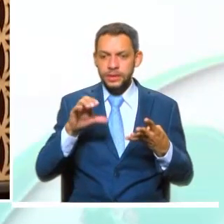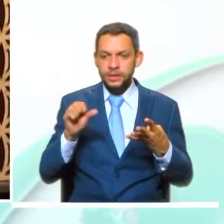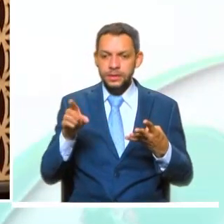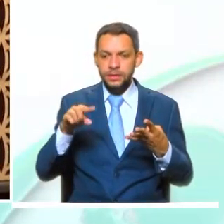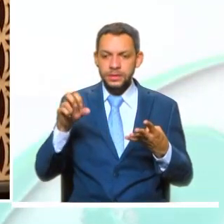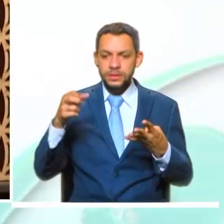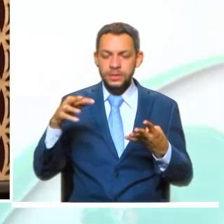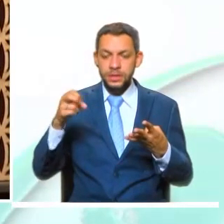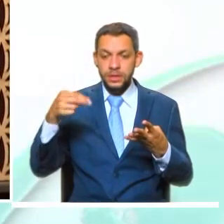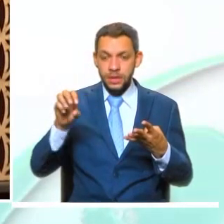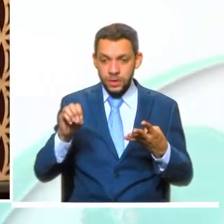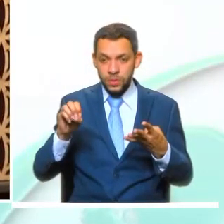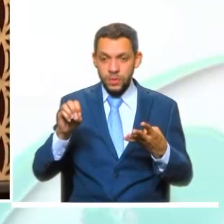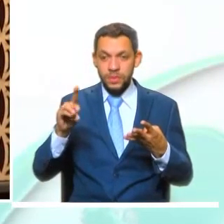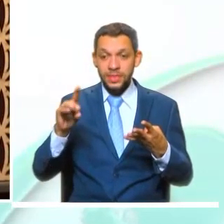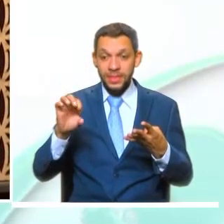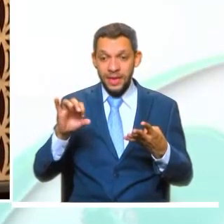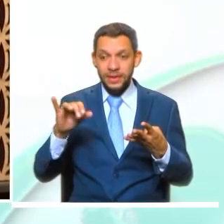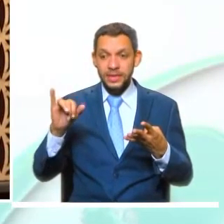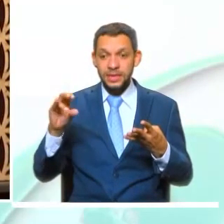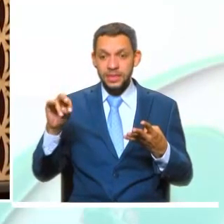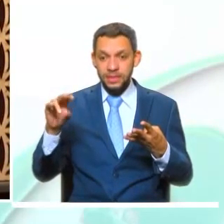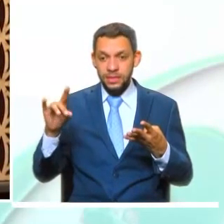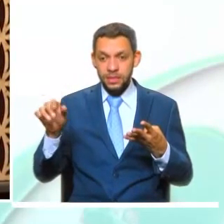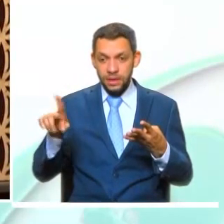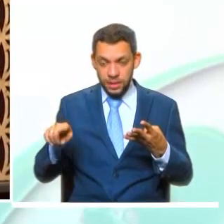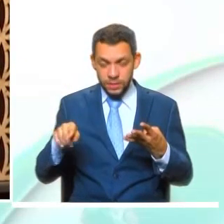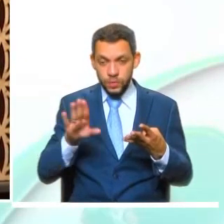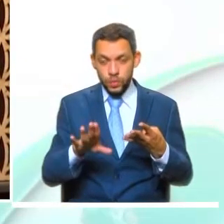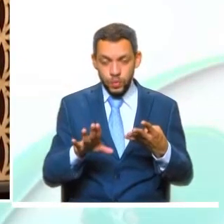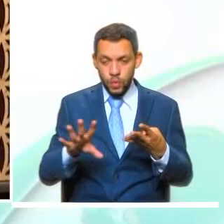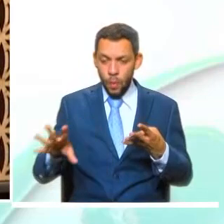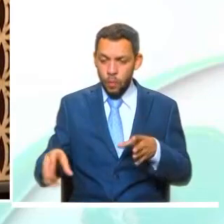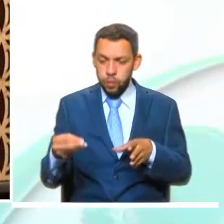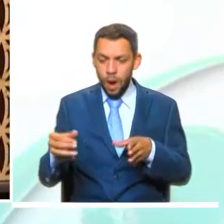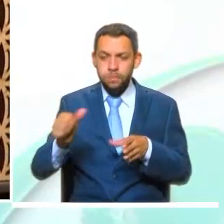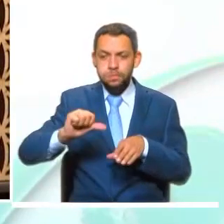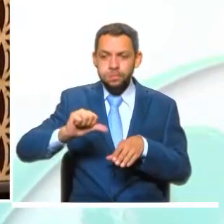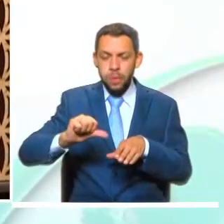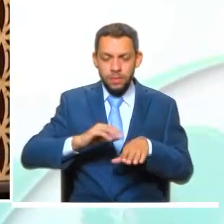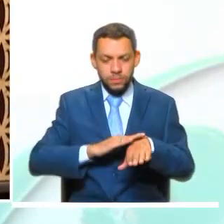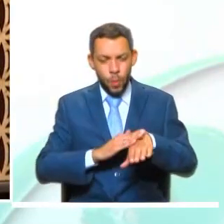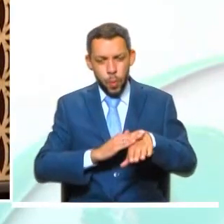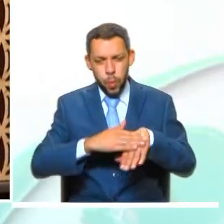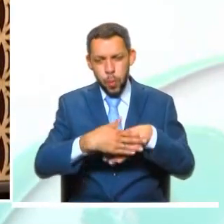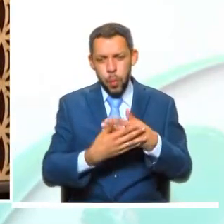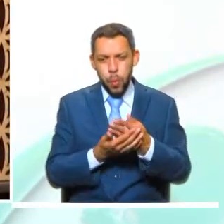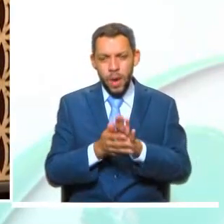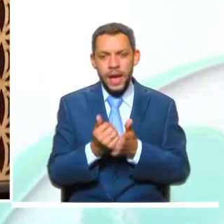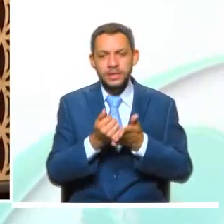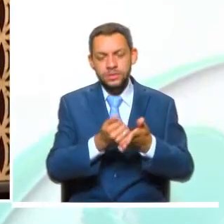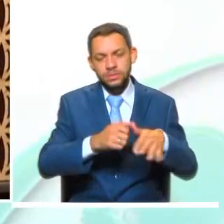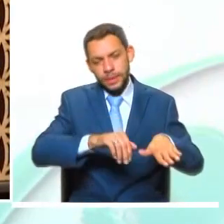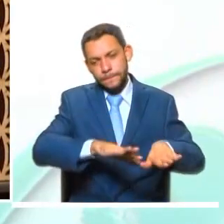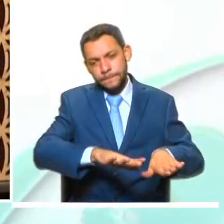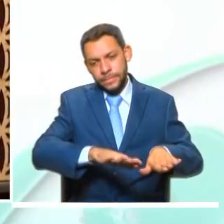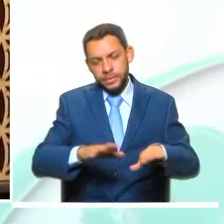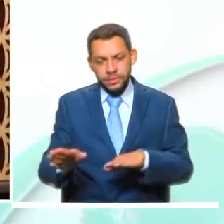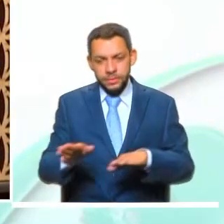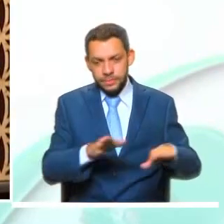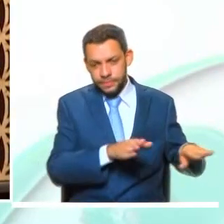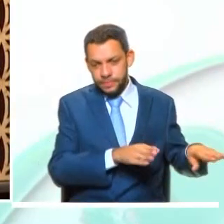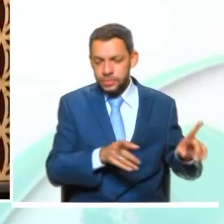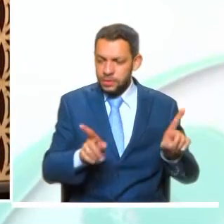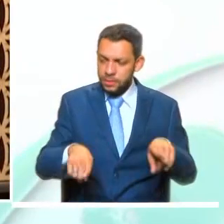fisio doll y el servicio es un gel les puede servir para ese tipo de problemas pregunta a